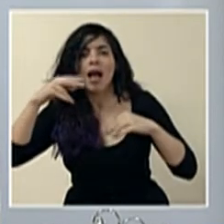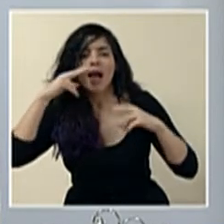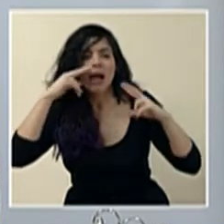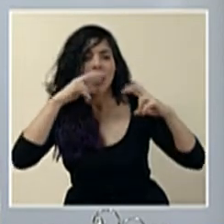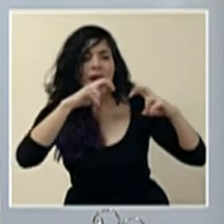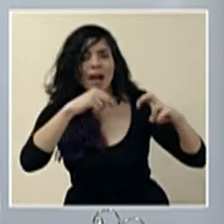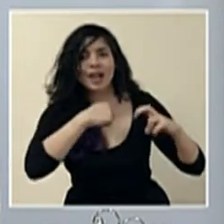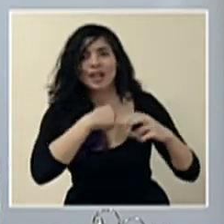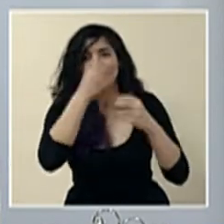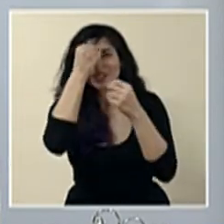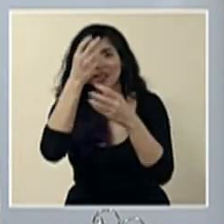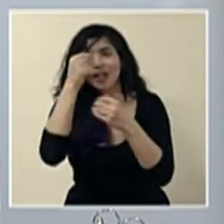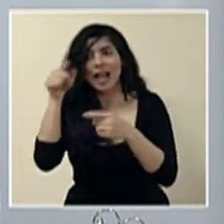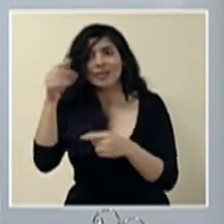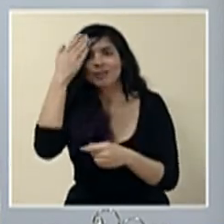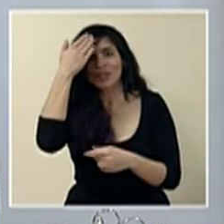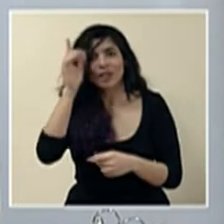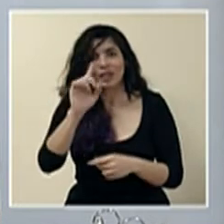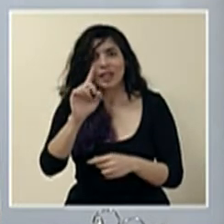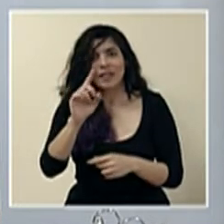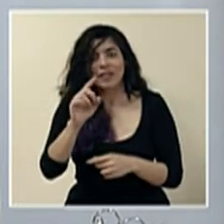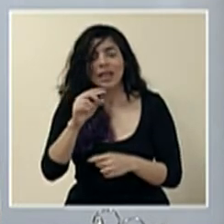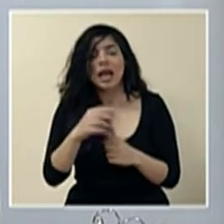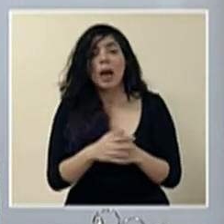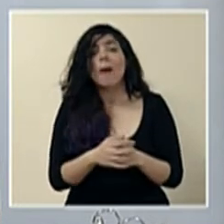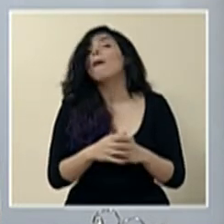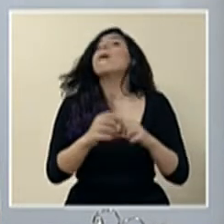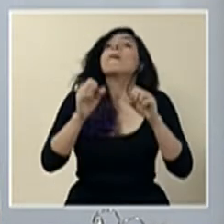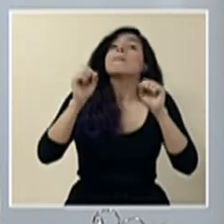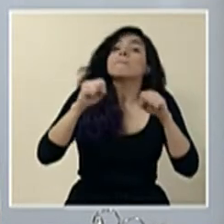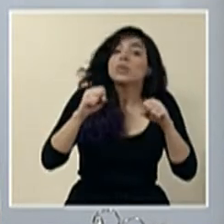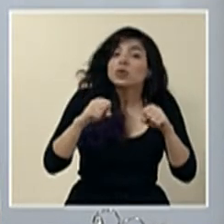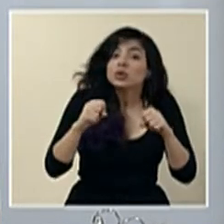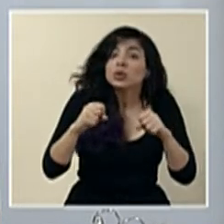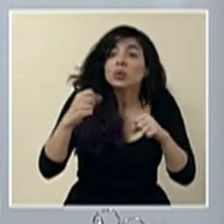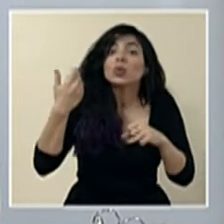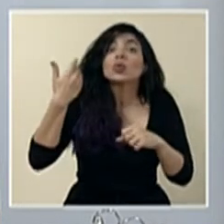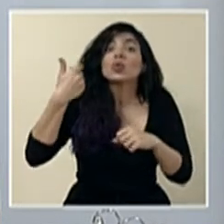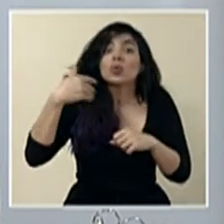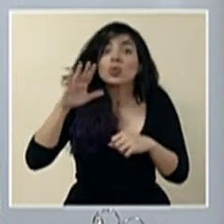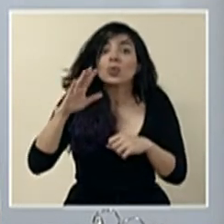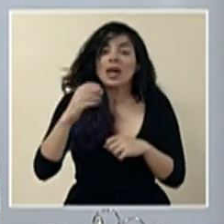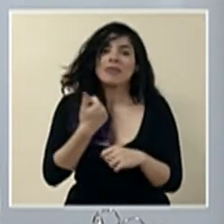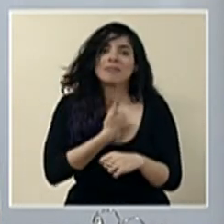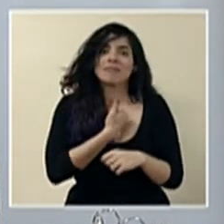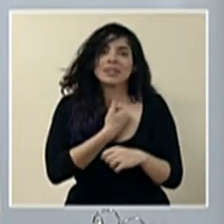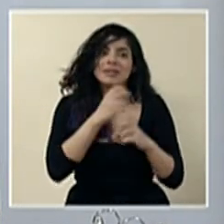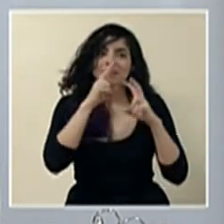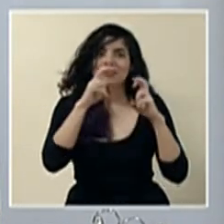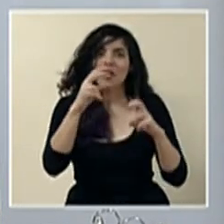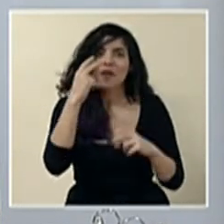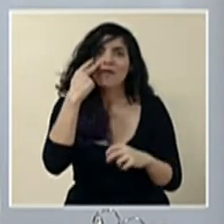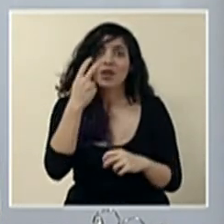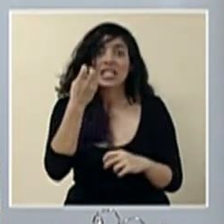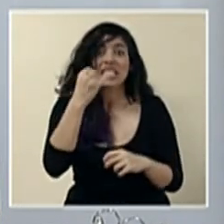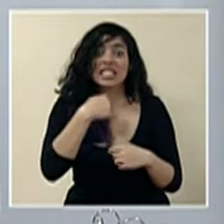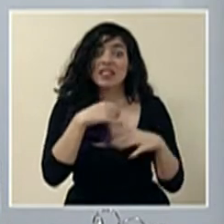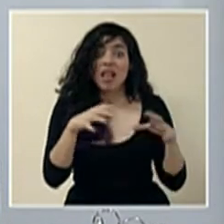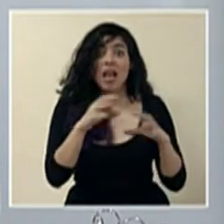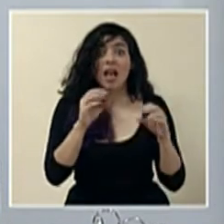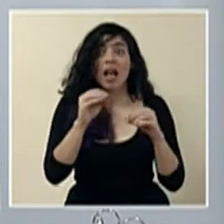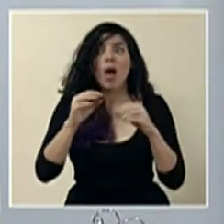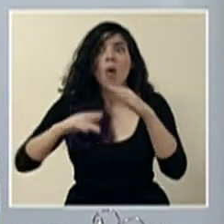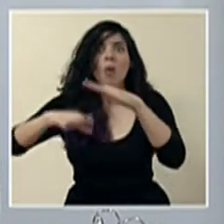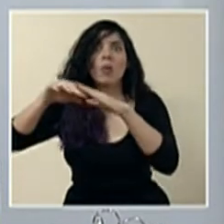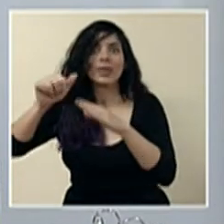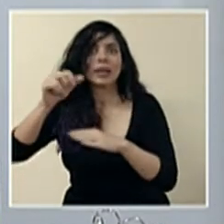anunciar. Es posible que hubiésemos llegado, es más, esa es nuestra propia proyección, pero la presentación que